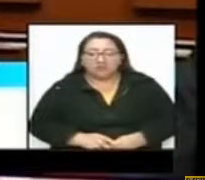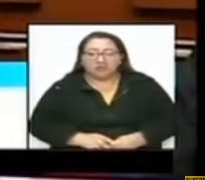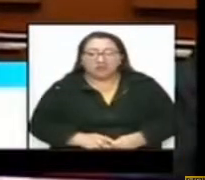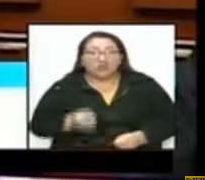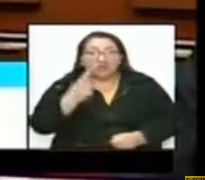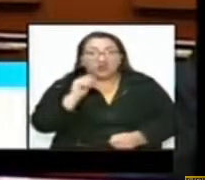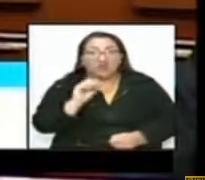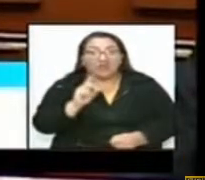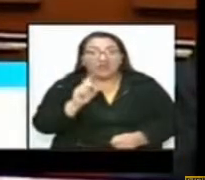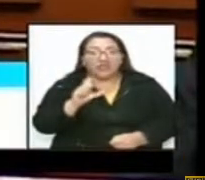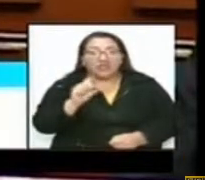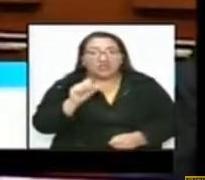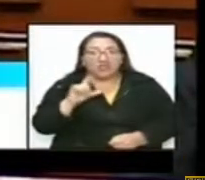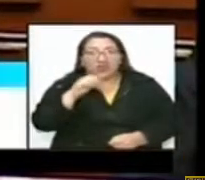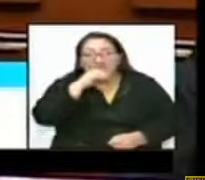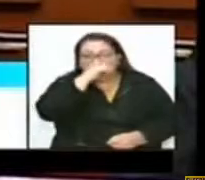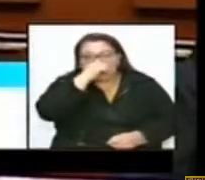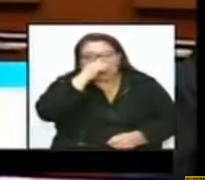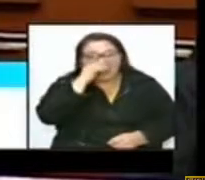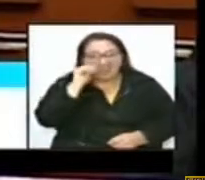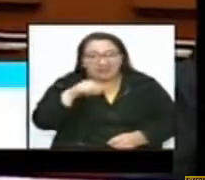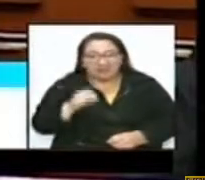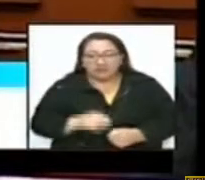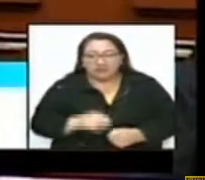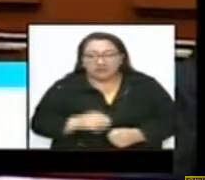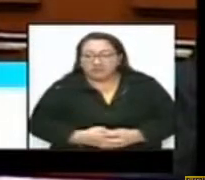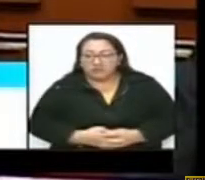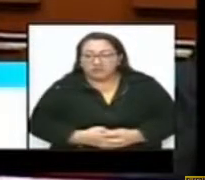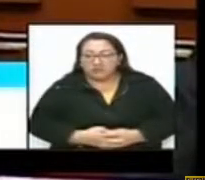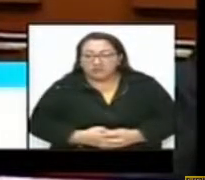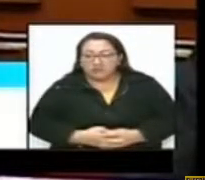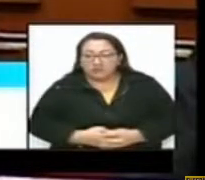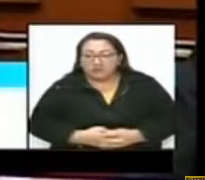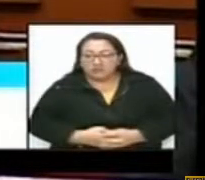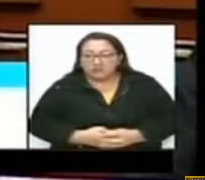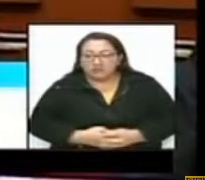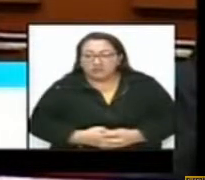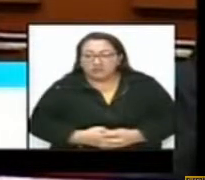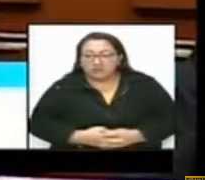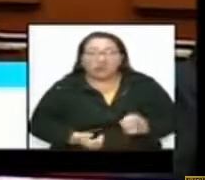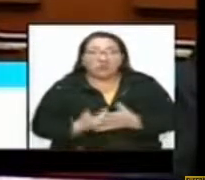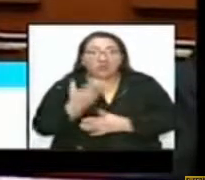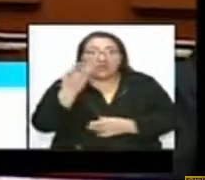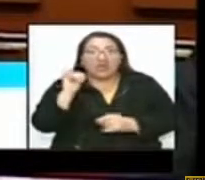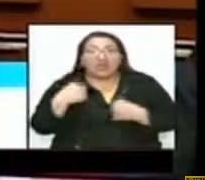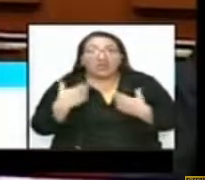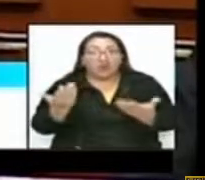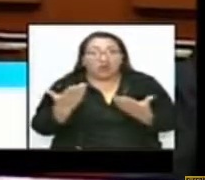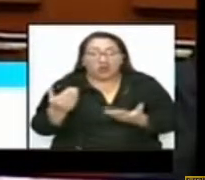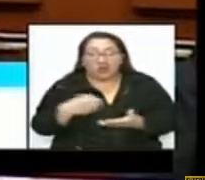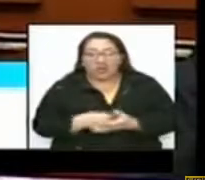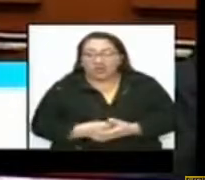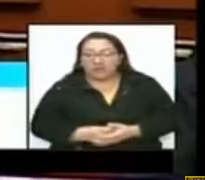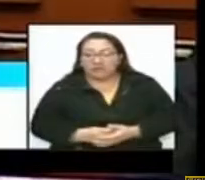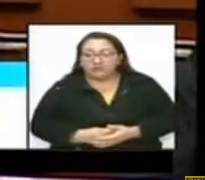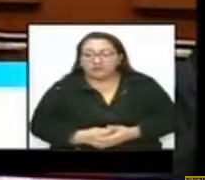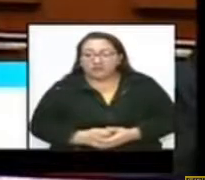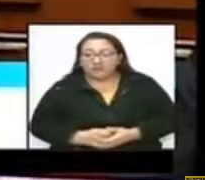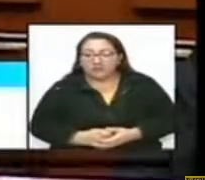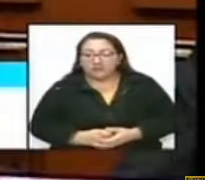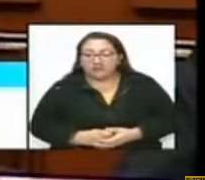solar en este nuevo episodio de folklore nacional que ahora nos han introducido los miembros de este